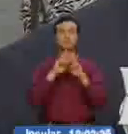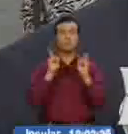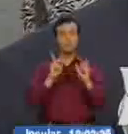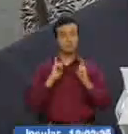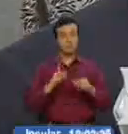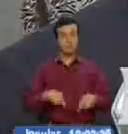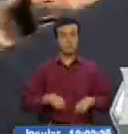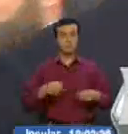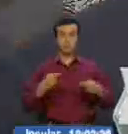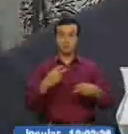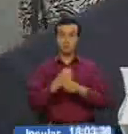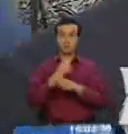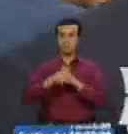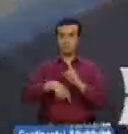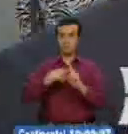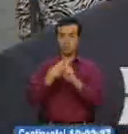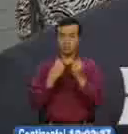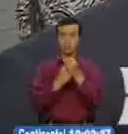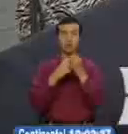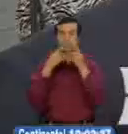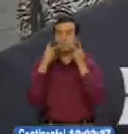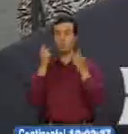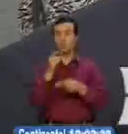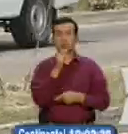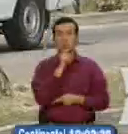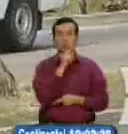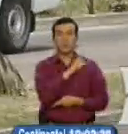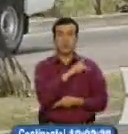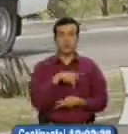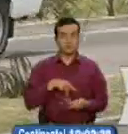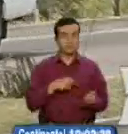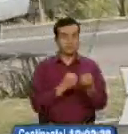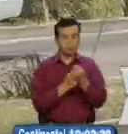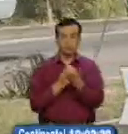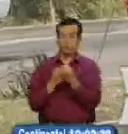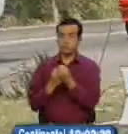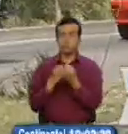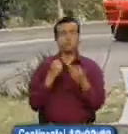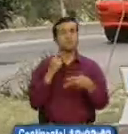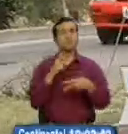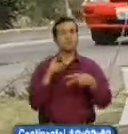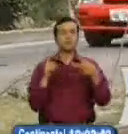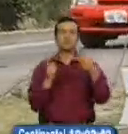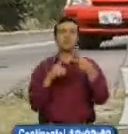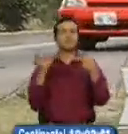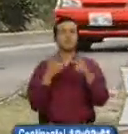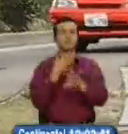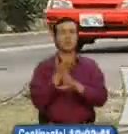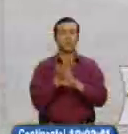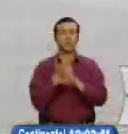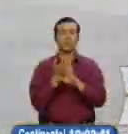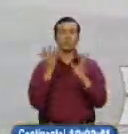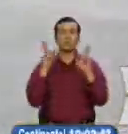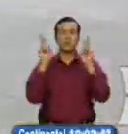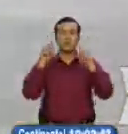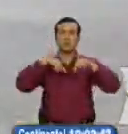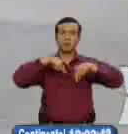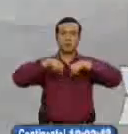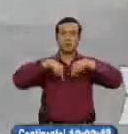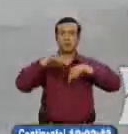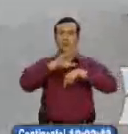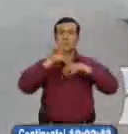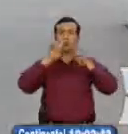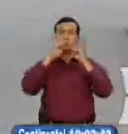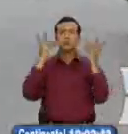salud una complementariedad entre lo público y lo privado. El segundo aspecto recoge un planteamiento del sector de la transportación